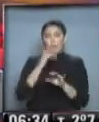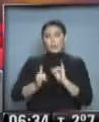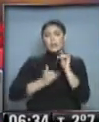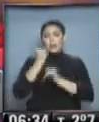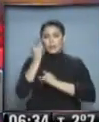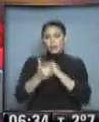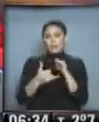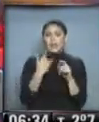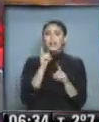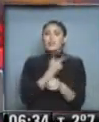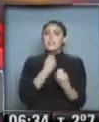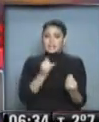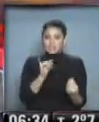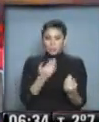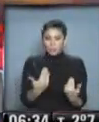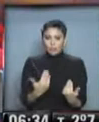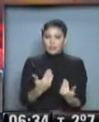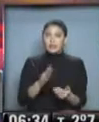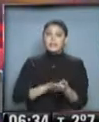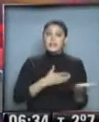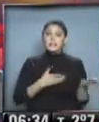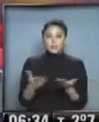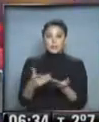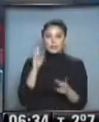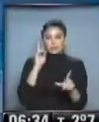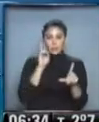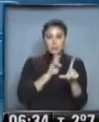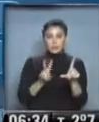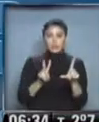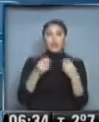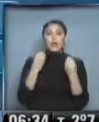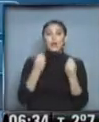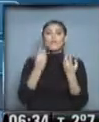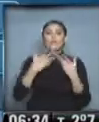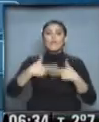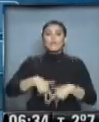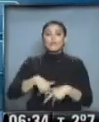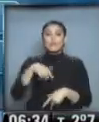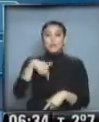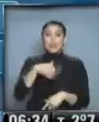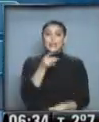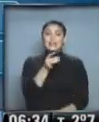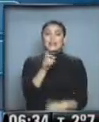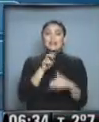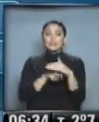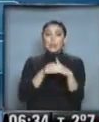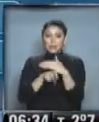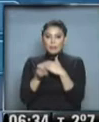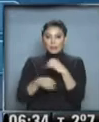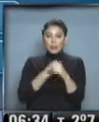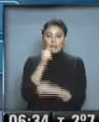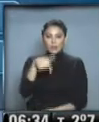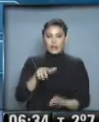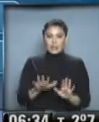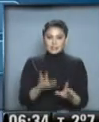excepciones que está permitido. En cuanto a los servicios, veamos cómo están funcionando en este comienzo de jornada. Trenes, subtes y premetro lo hacen de la